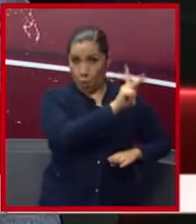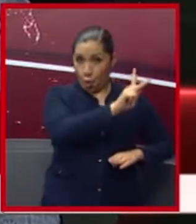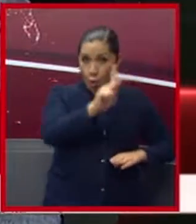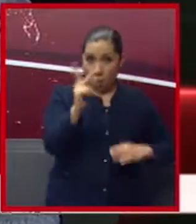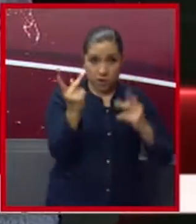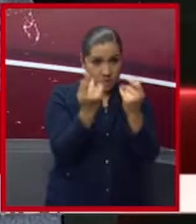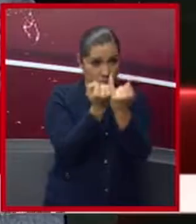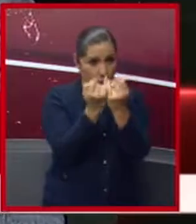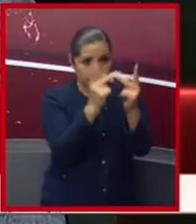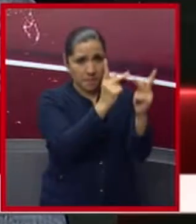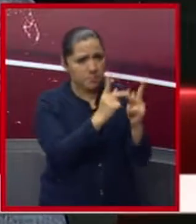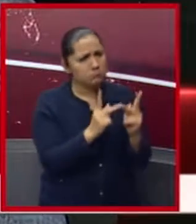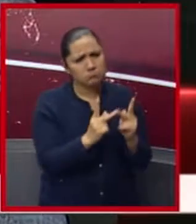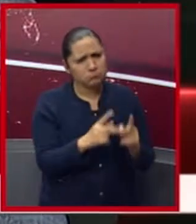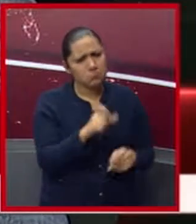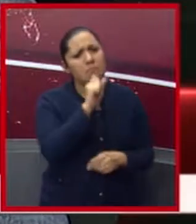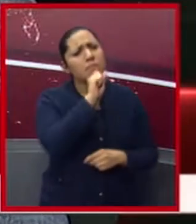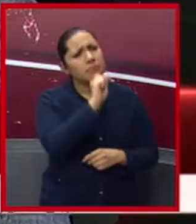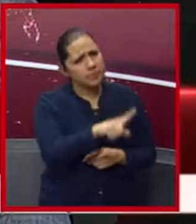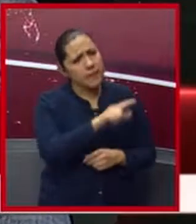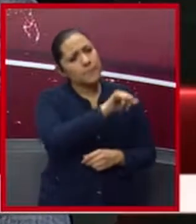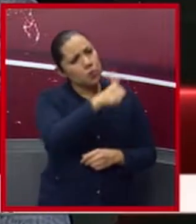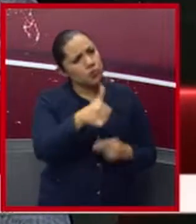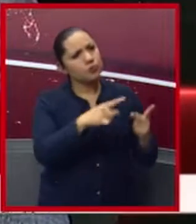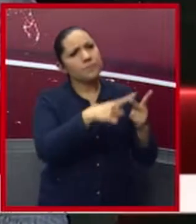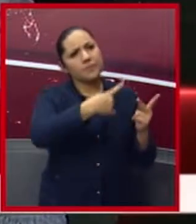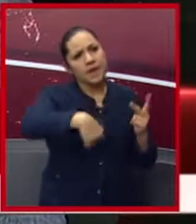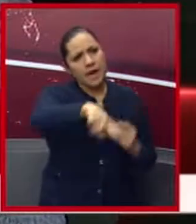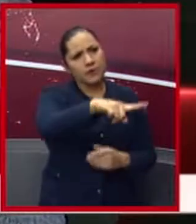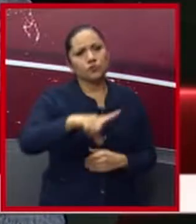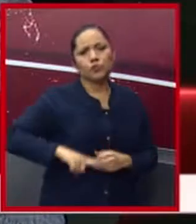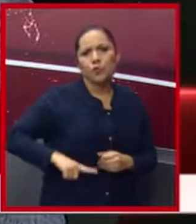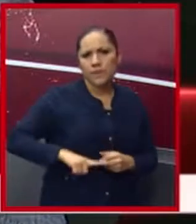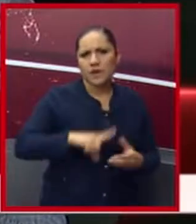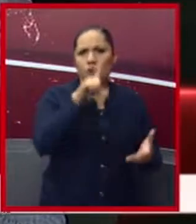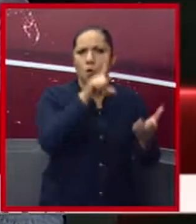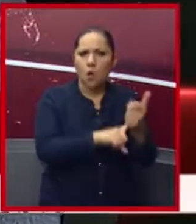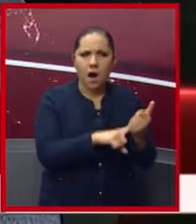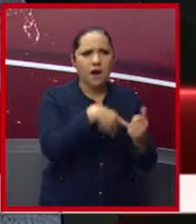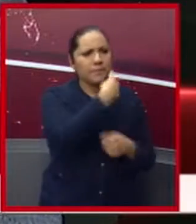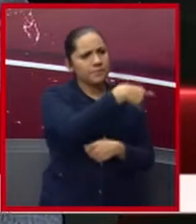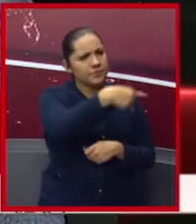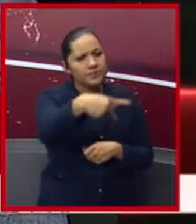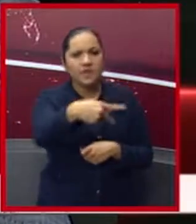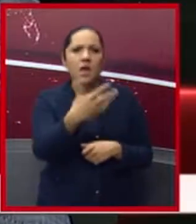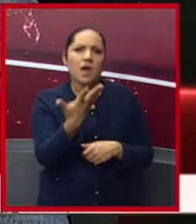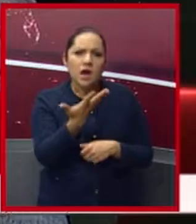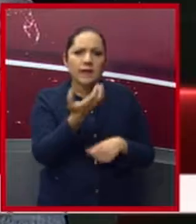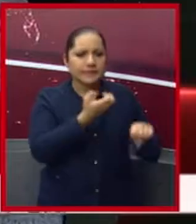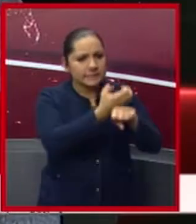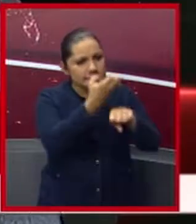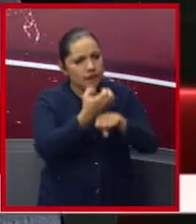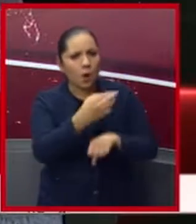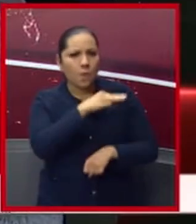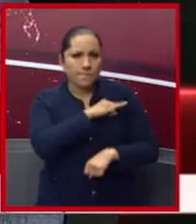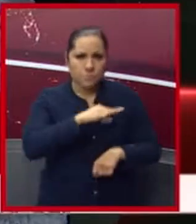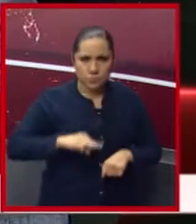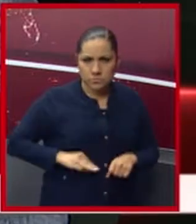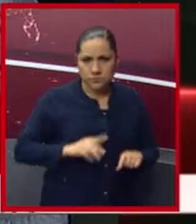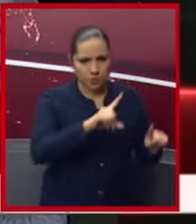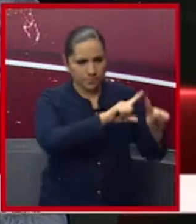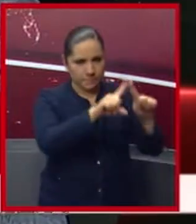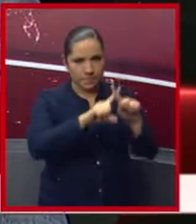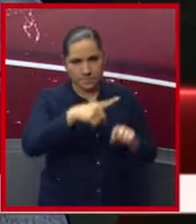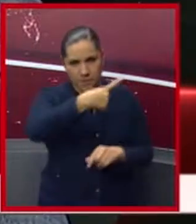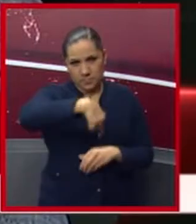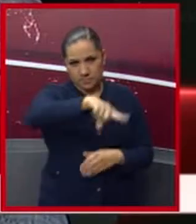las prácticas de los gobiernos estatales, como el que tú señalas, los gobiernos municipales, en los mayors,